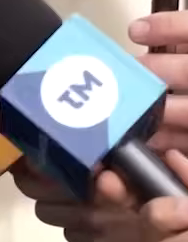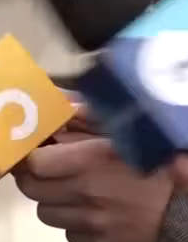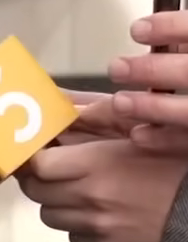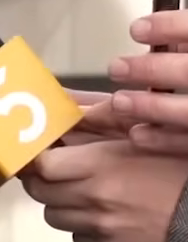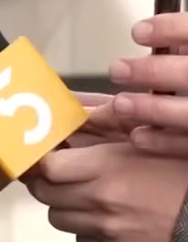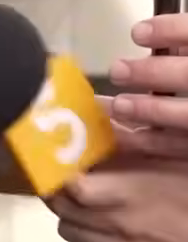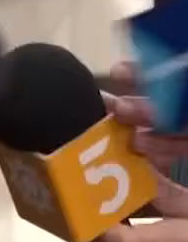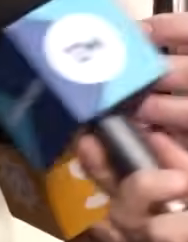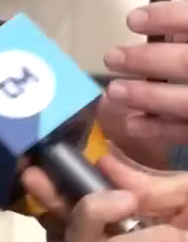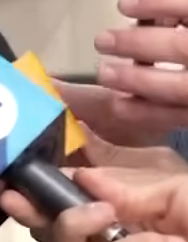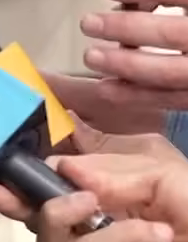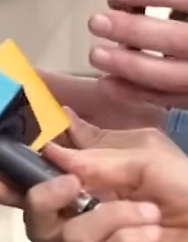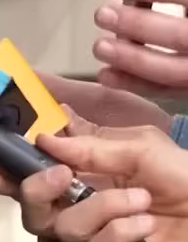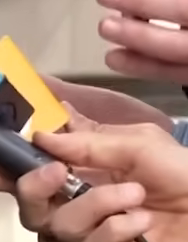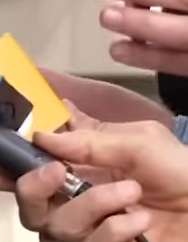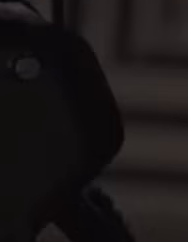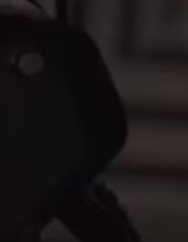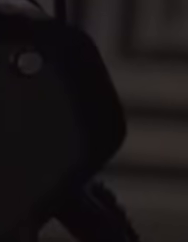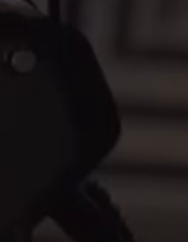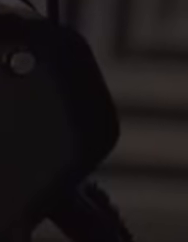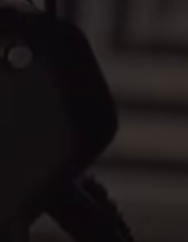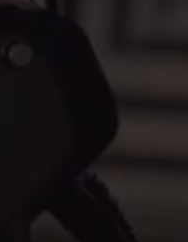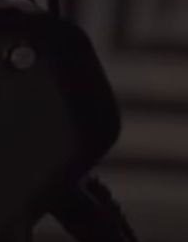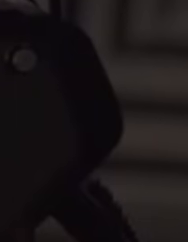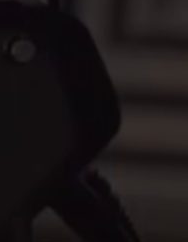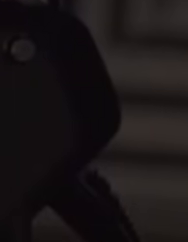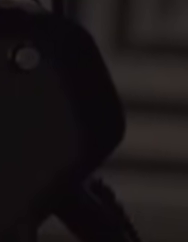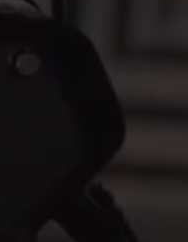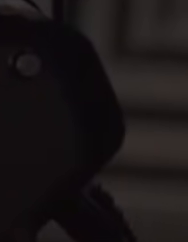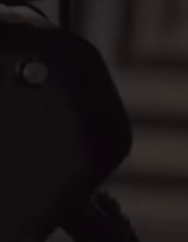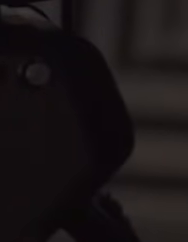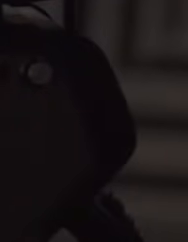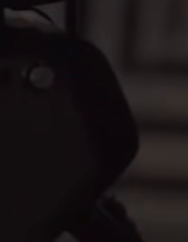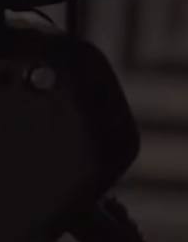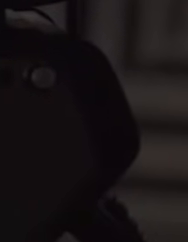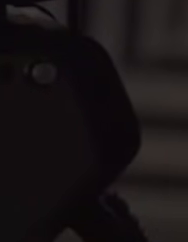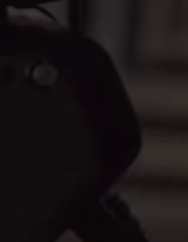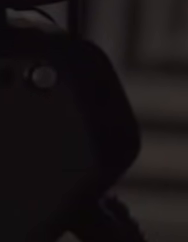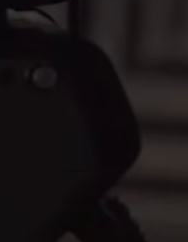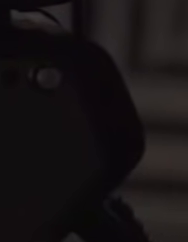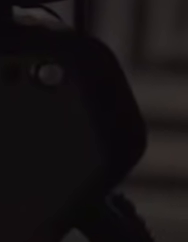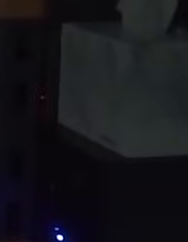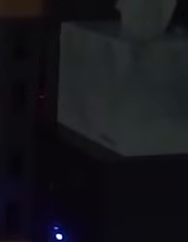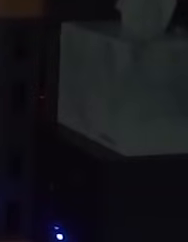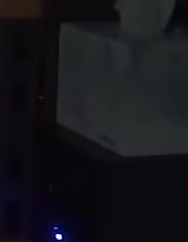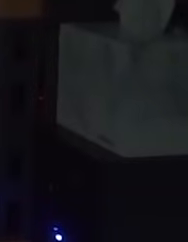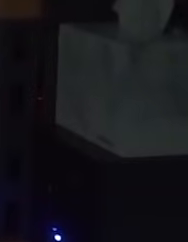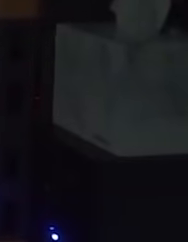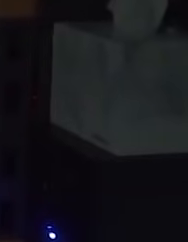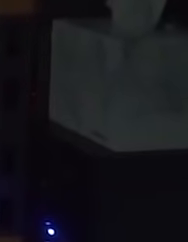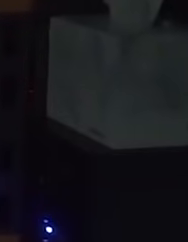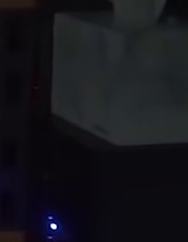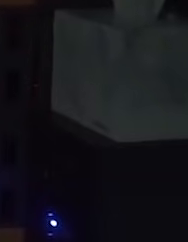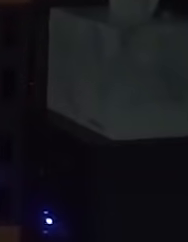problema y si no dice nada y si no dice nada no habrá ley de medio después de haber trabajado casi 3 años en el cual en la comisión de